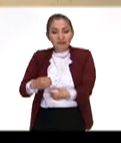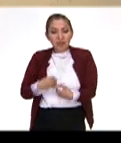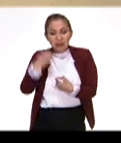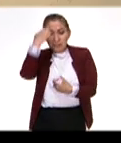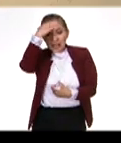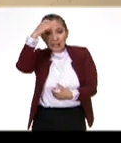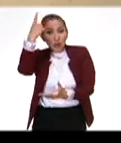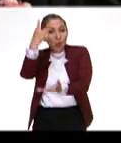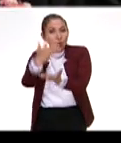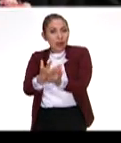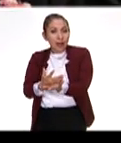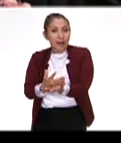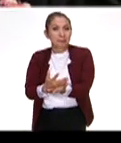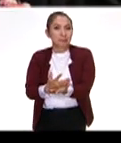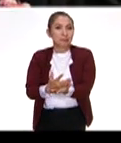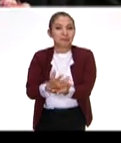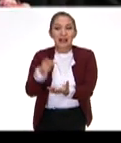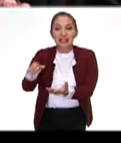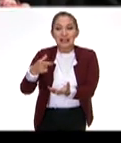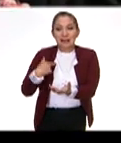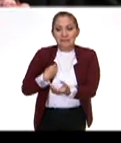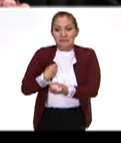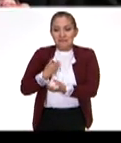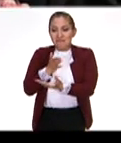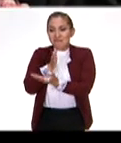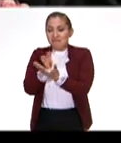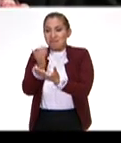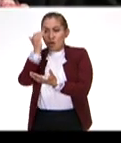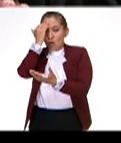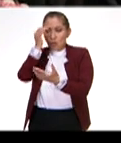vivencia única, esa vivencia